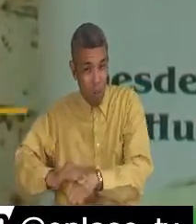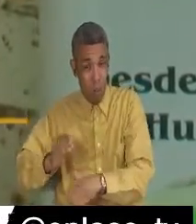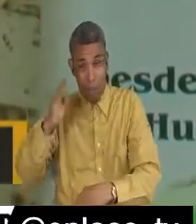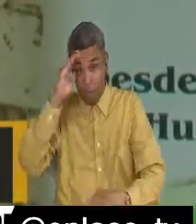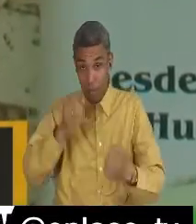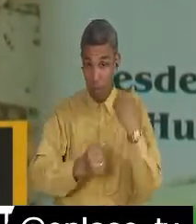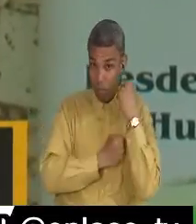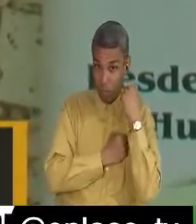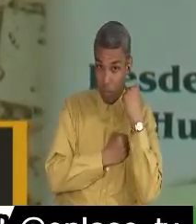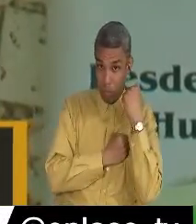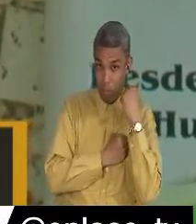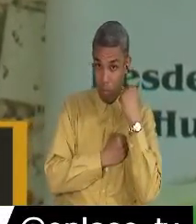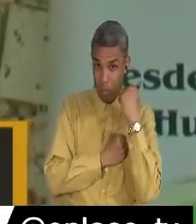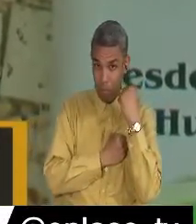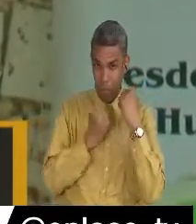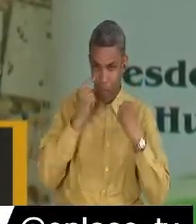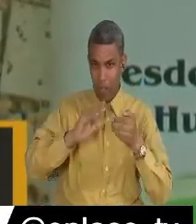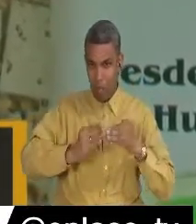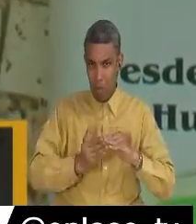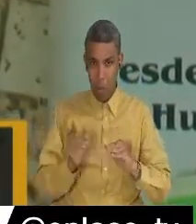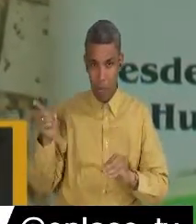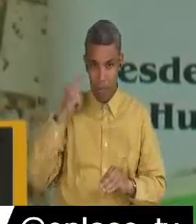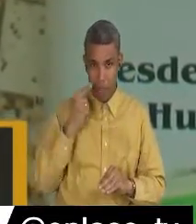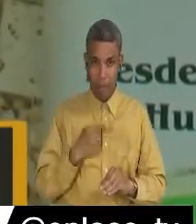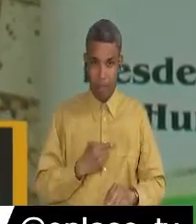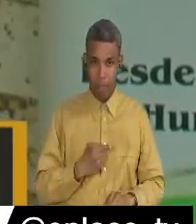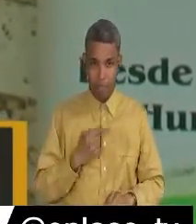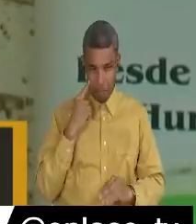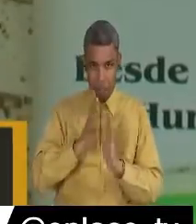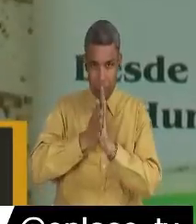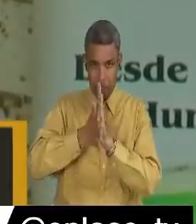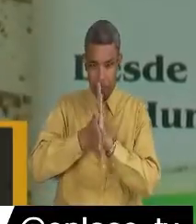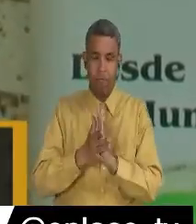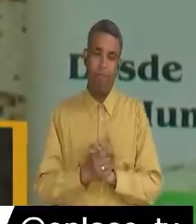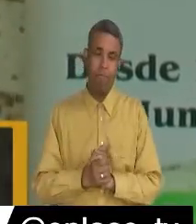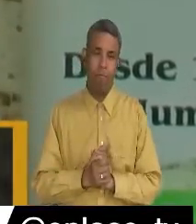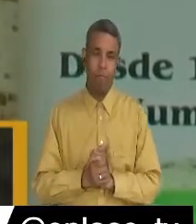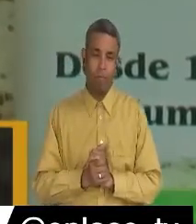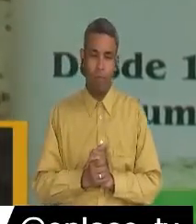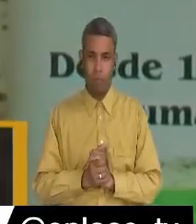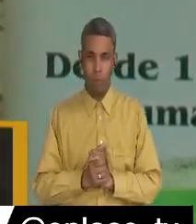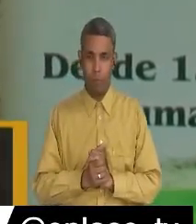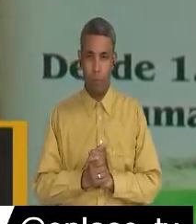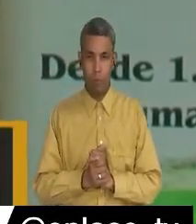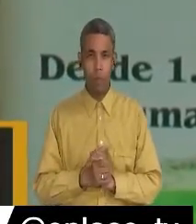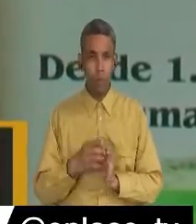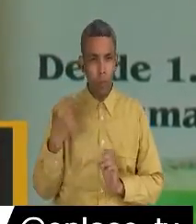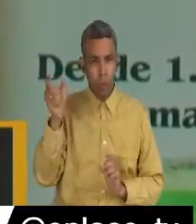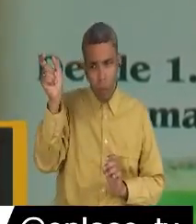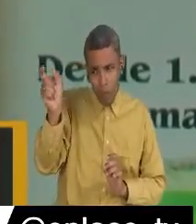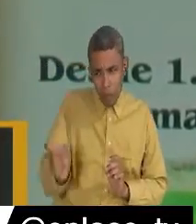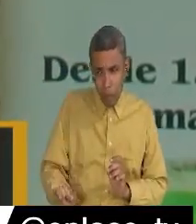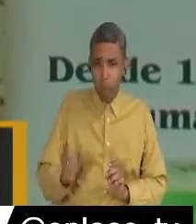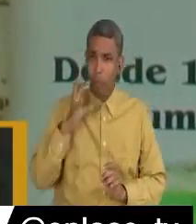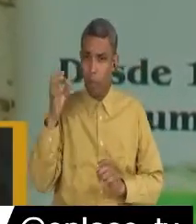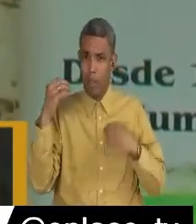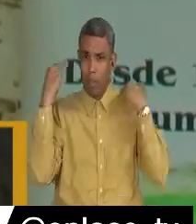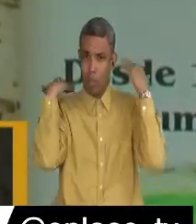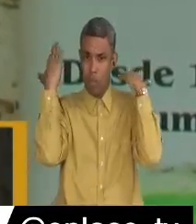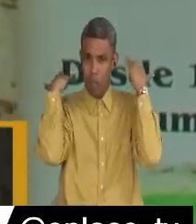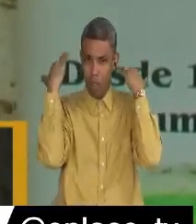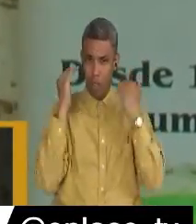Muy buenas tardes, compañeros en estudios, amable teleaudiencia de Enlace Noticias. Se conoce en las últimas horas de una muerte de un campesino en zona